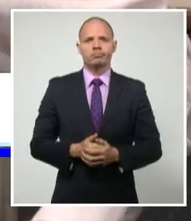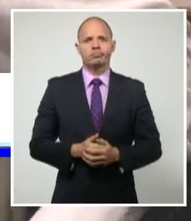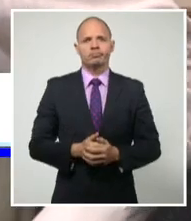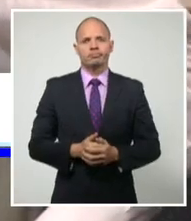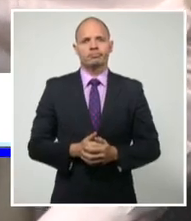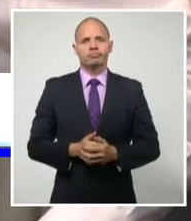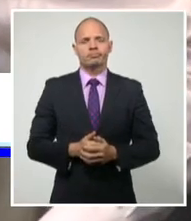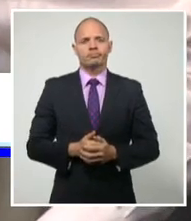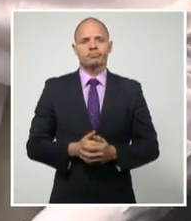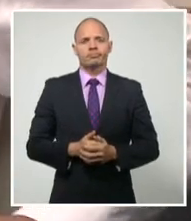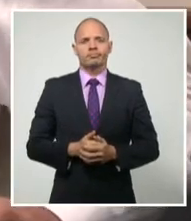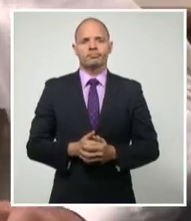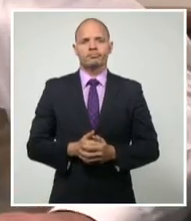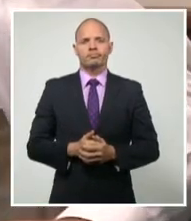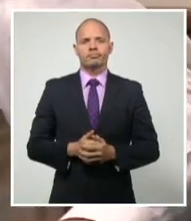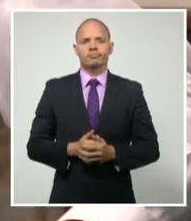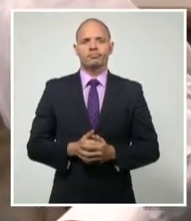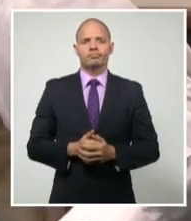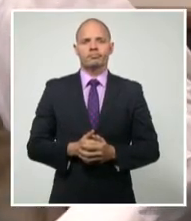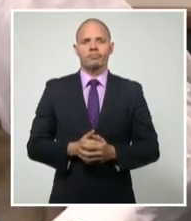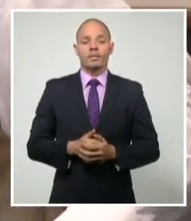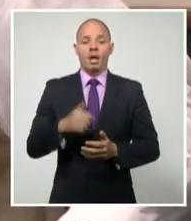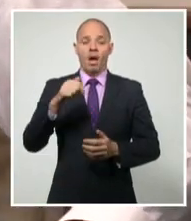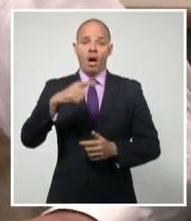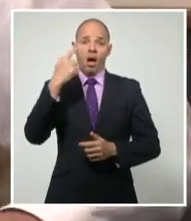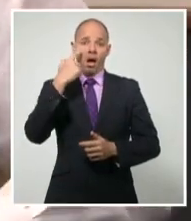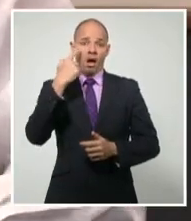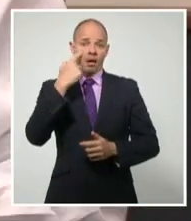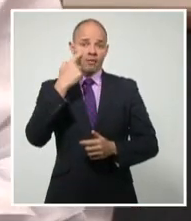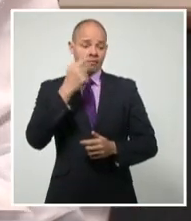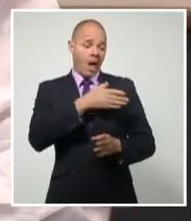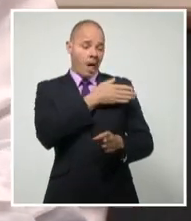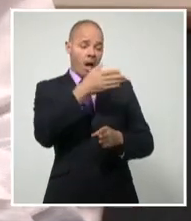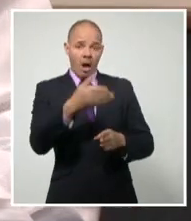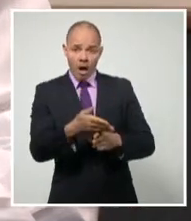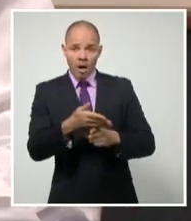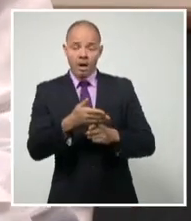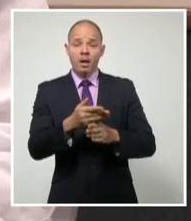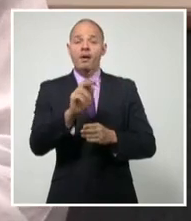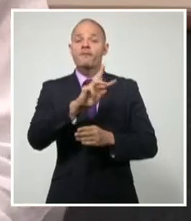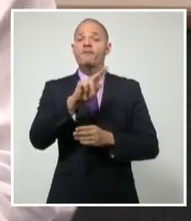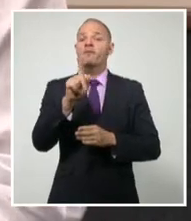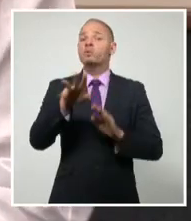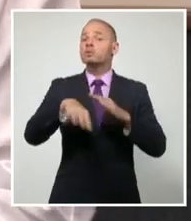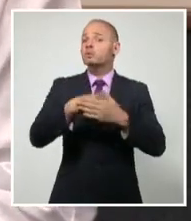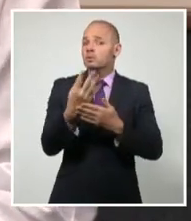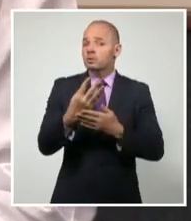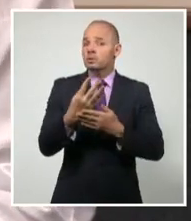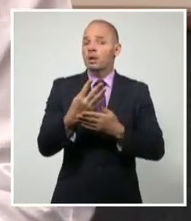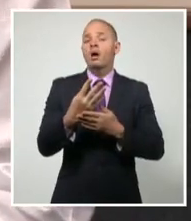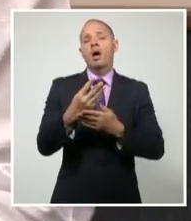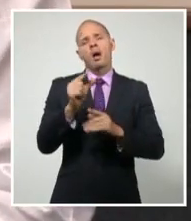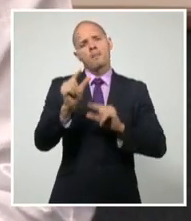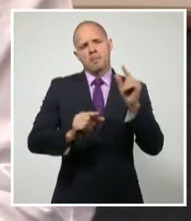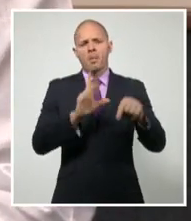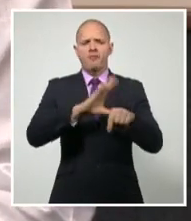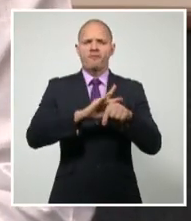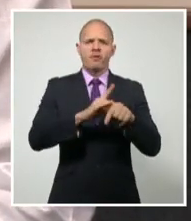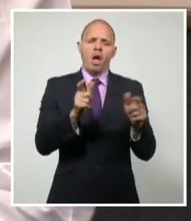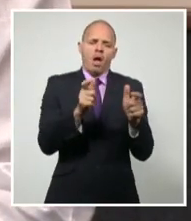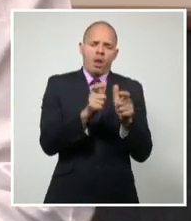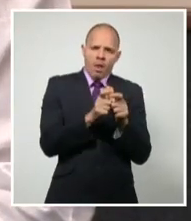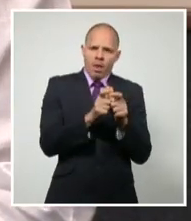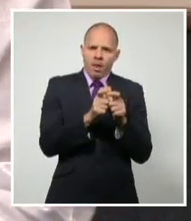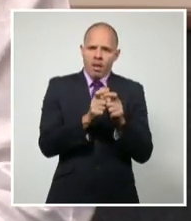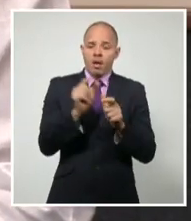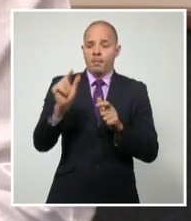Tenemos 21 días de manera consecutiva donde siempre se ha incrementado el número de altas con relación a las